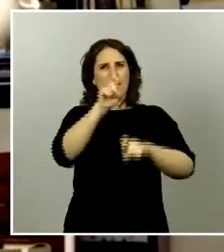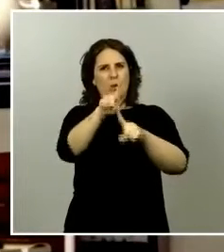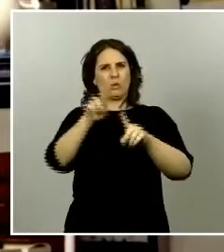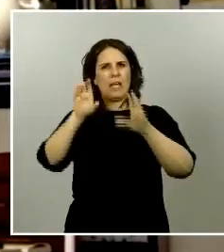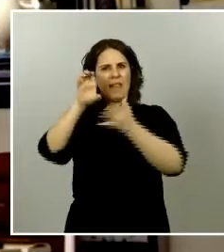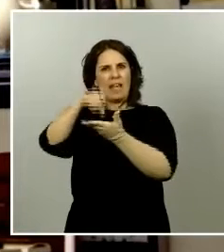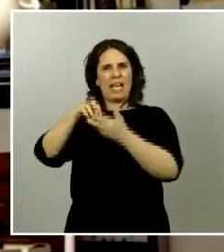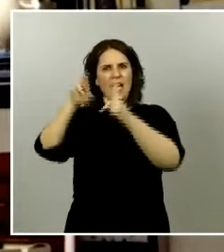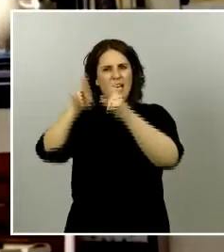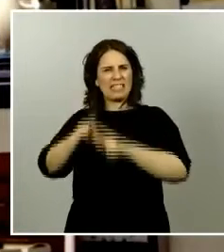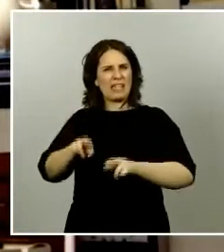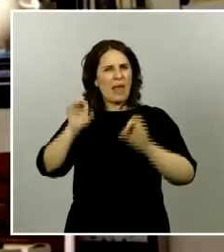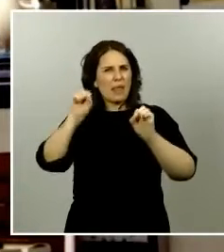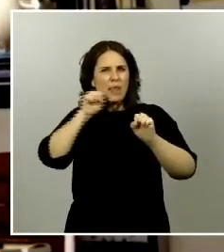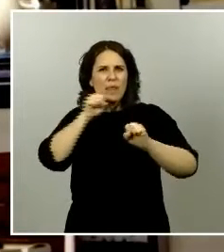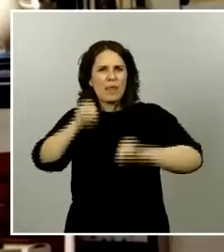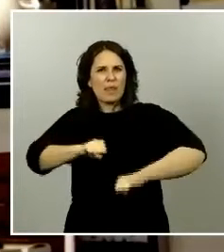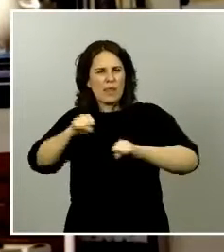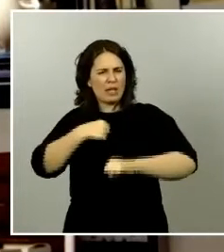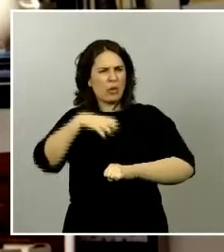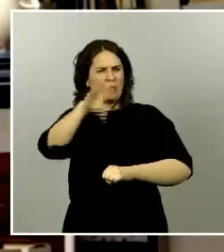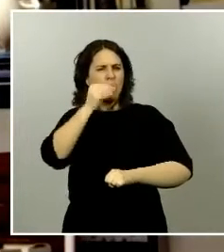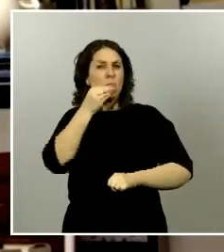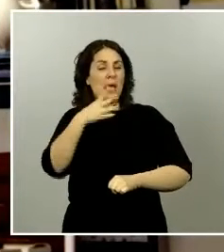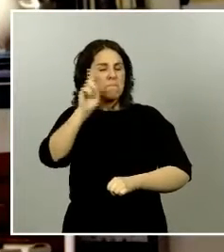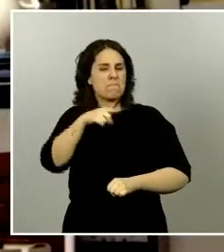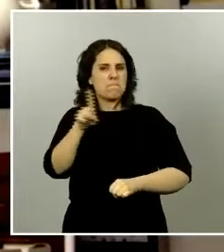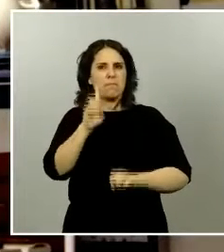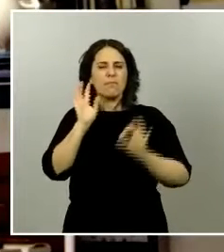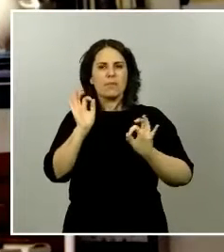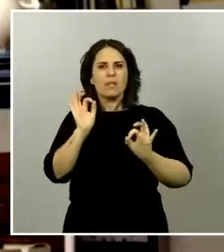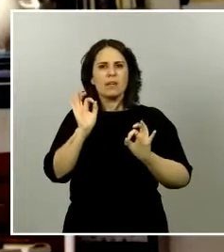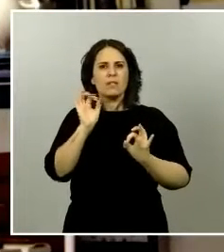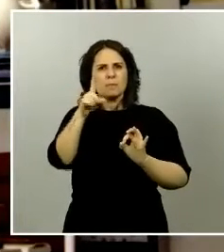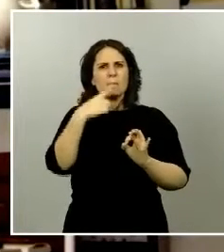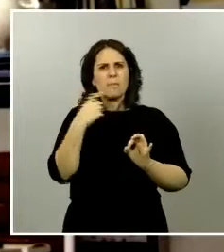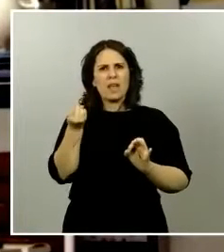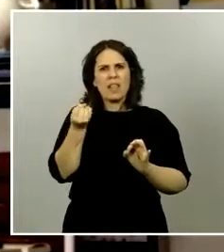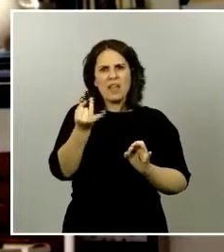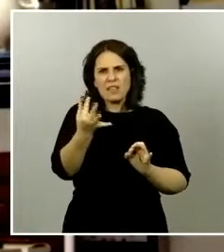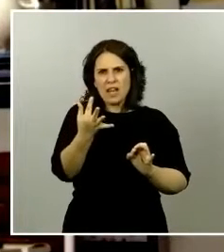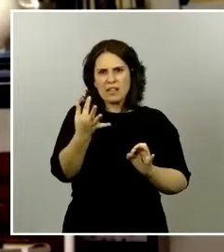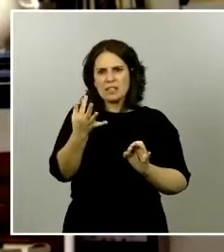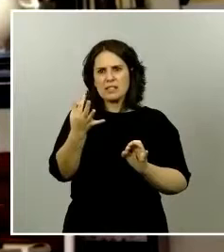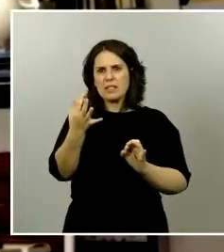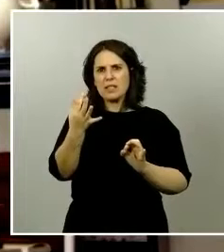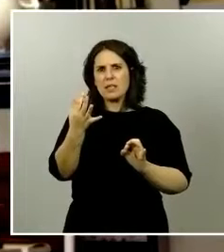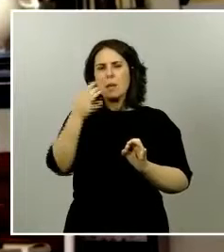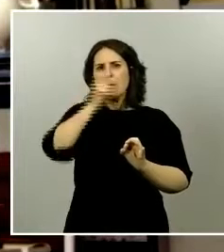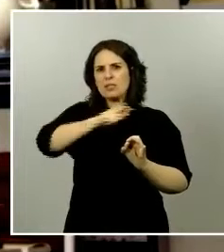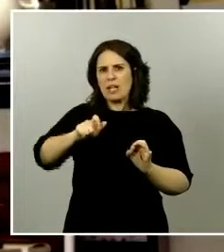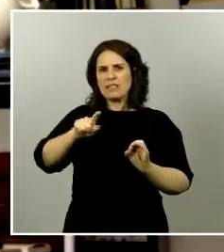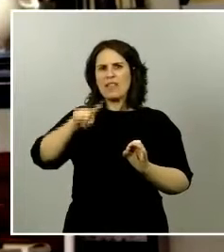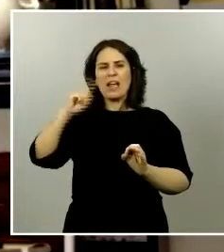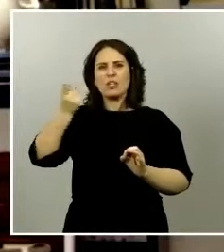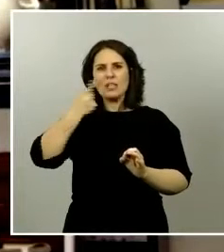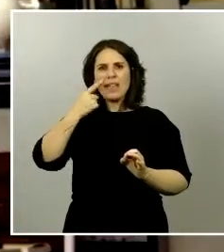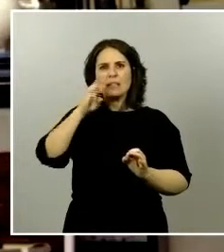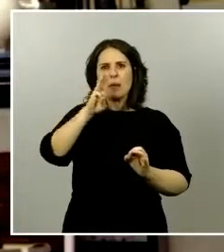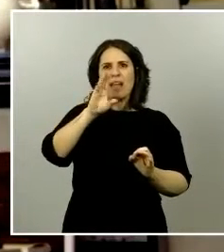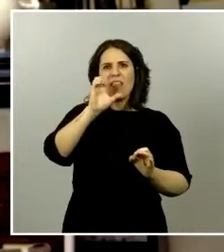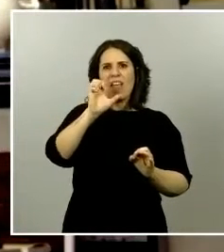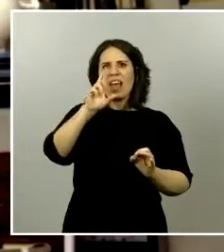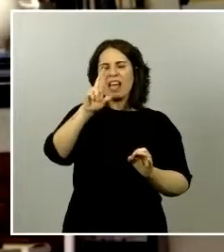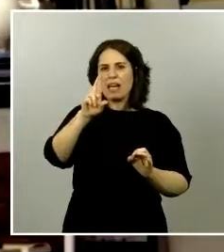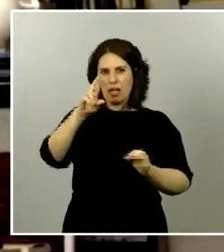compañera Belén Carreño sobre el tema de las residencias, no sé si le he entendido bien. Ha dicho que las cifras acumuladas incluyen las personas